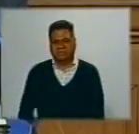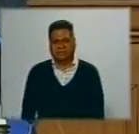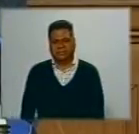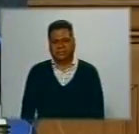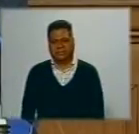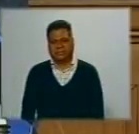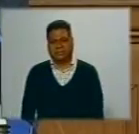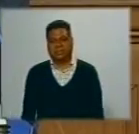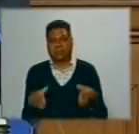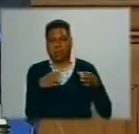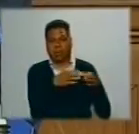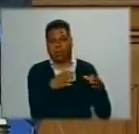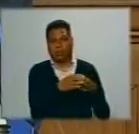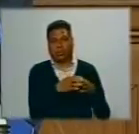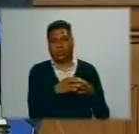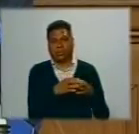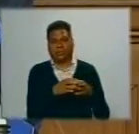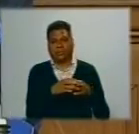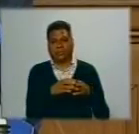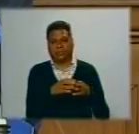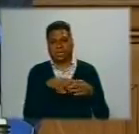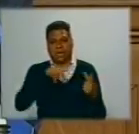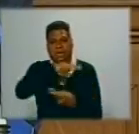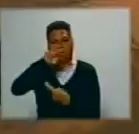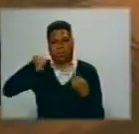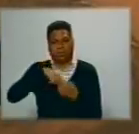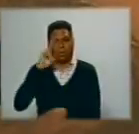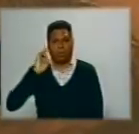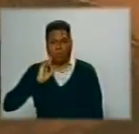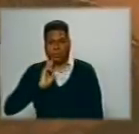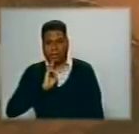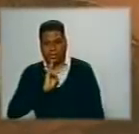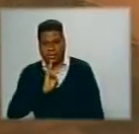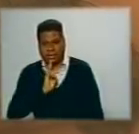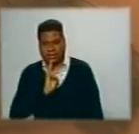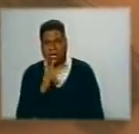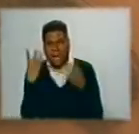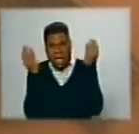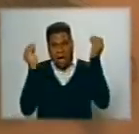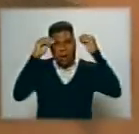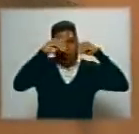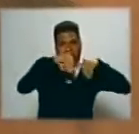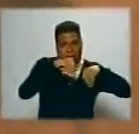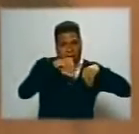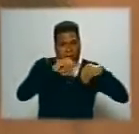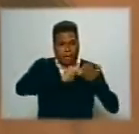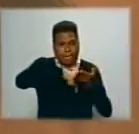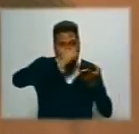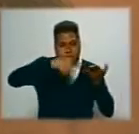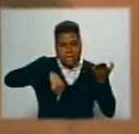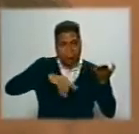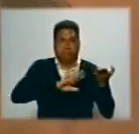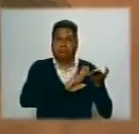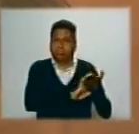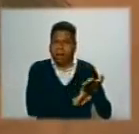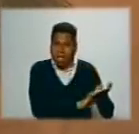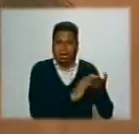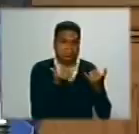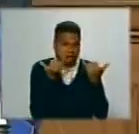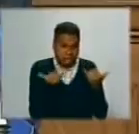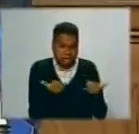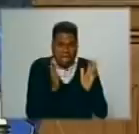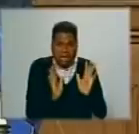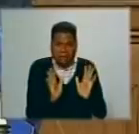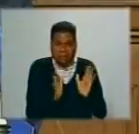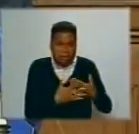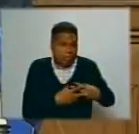la delegación de la Revolución Bolivariana han suscrito este acuerdo, ratificando el cumplimiento voluntario